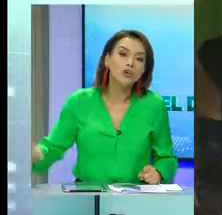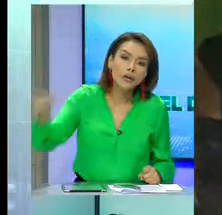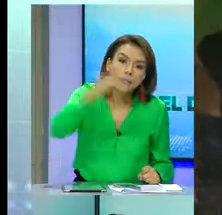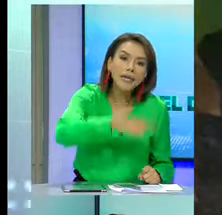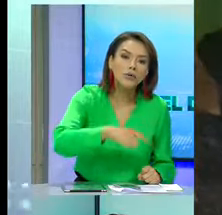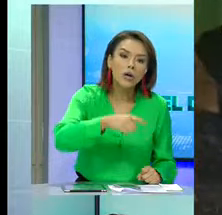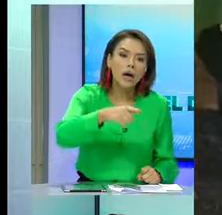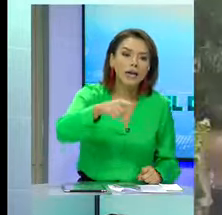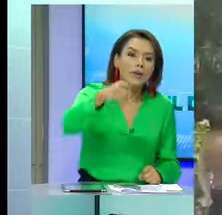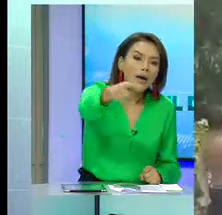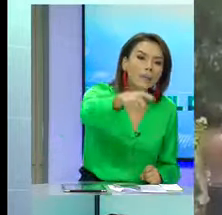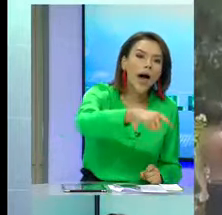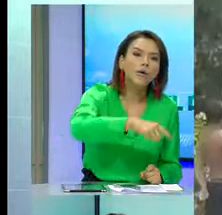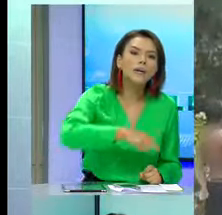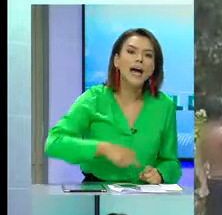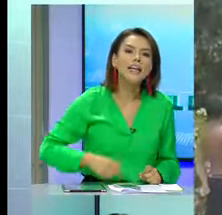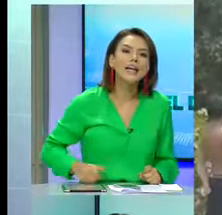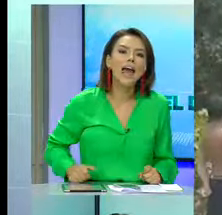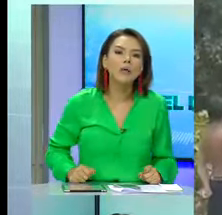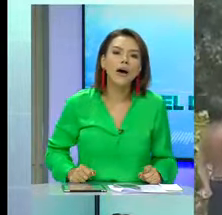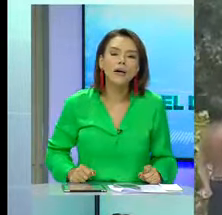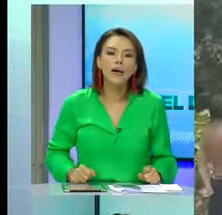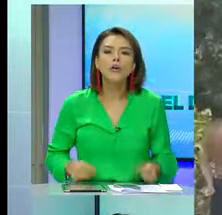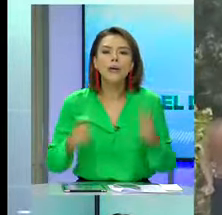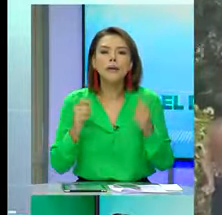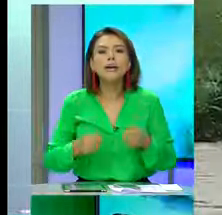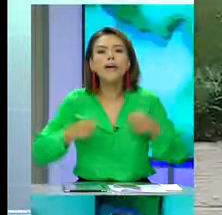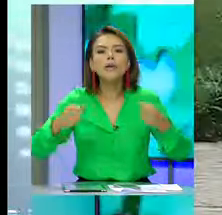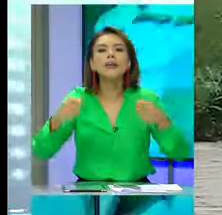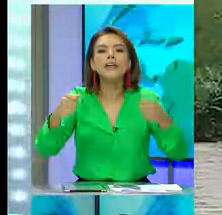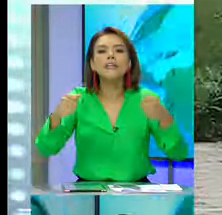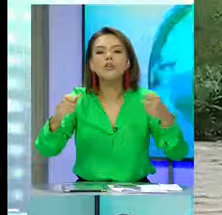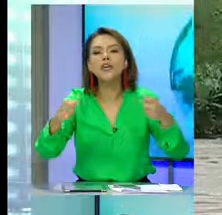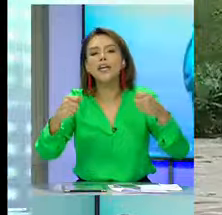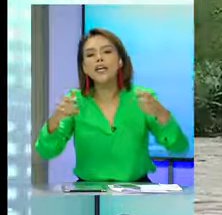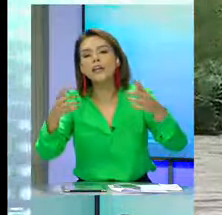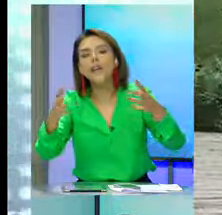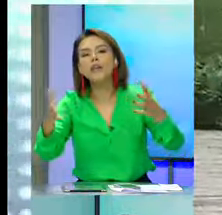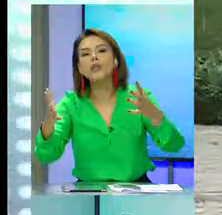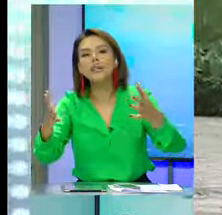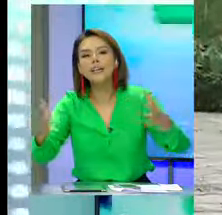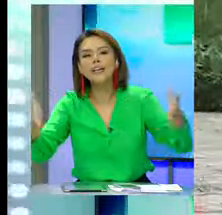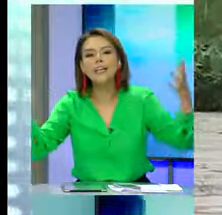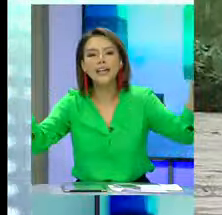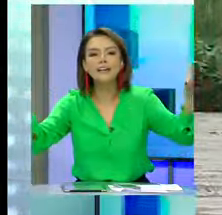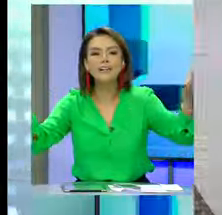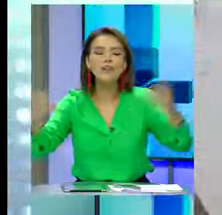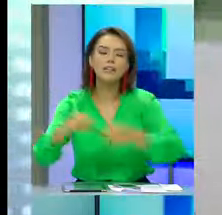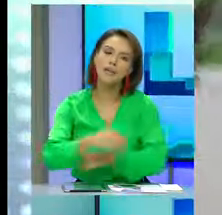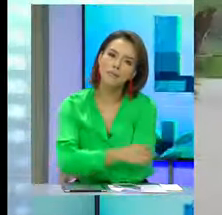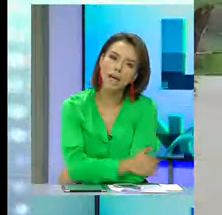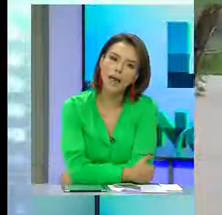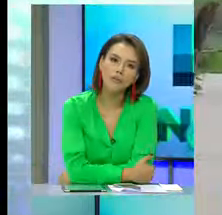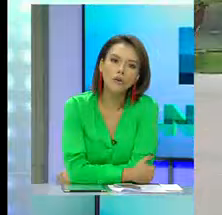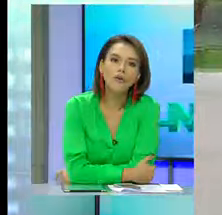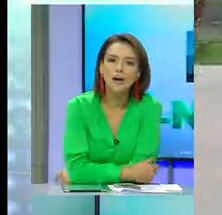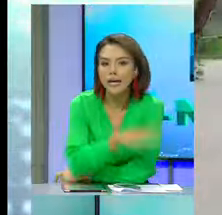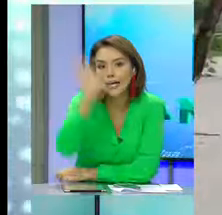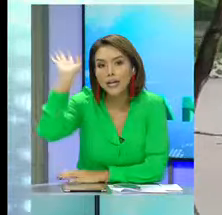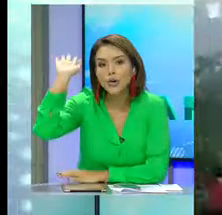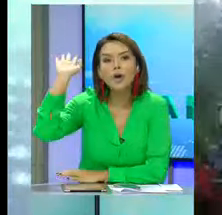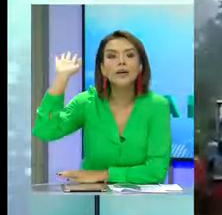los invito a que vayan pues a dormir ahí en el agua. Los invito a que duerman en esos colchones llenos ya de lodo y de tierra de tanta fuerza del invierno, ¿no?